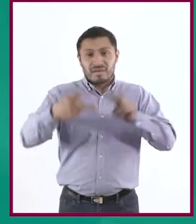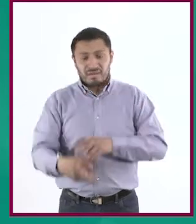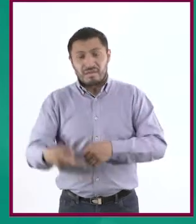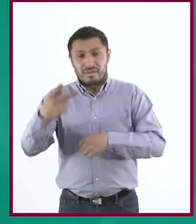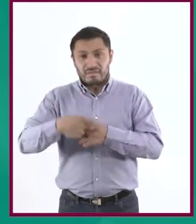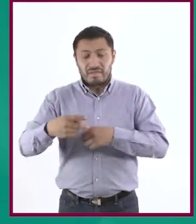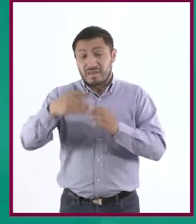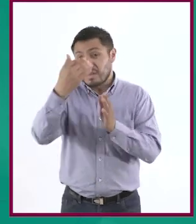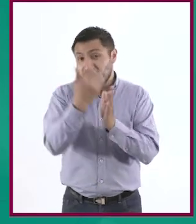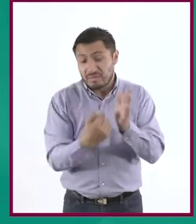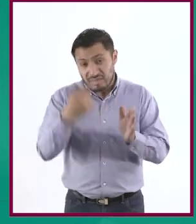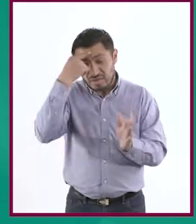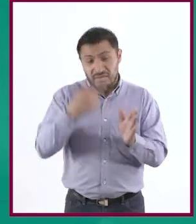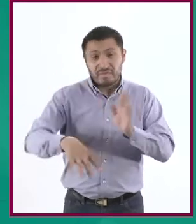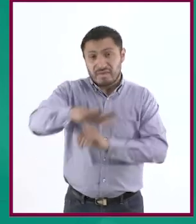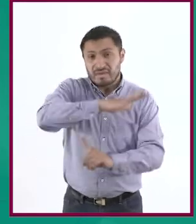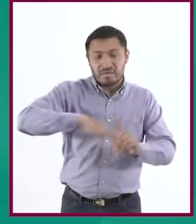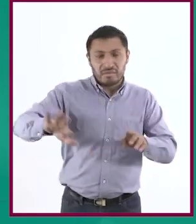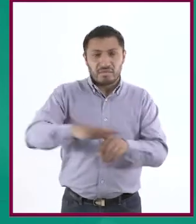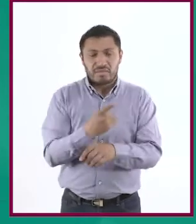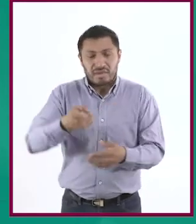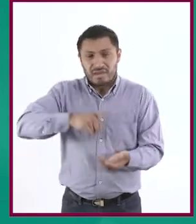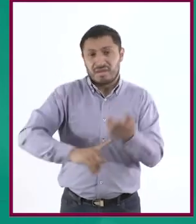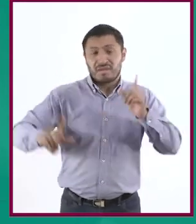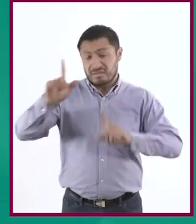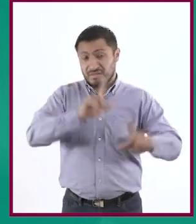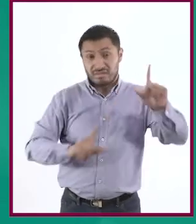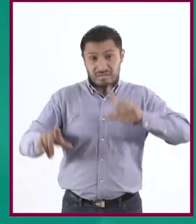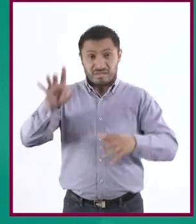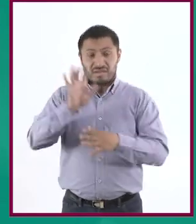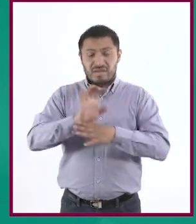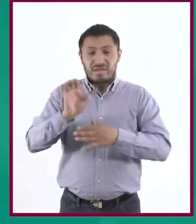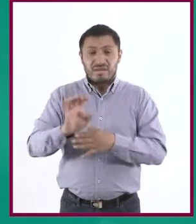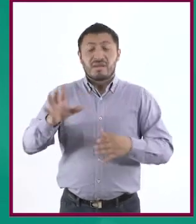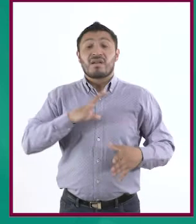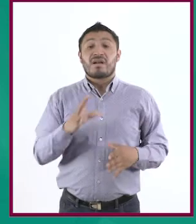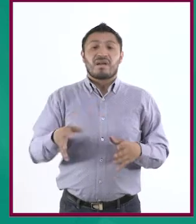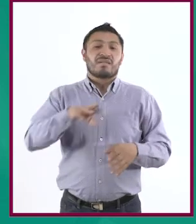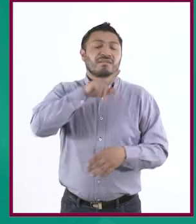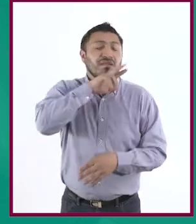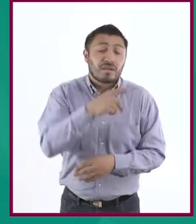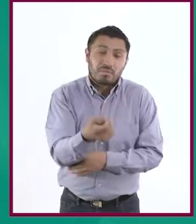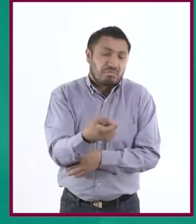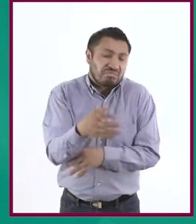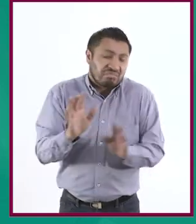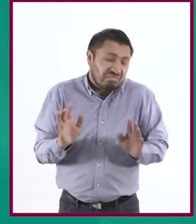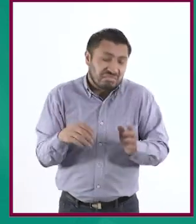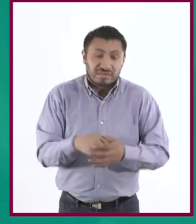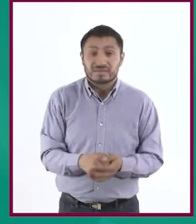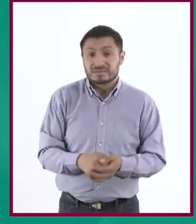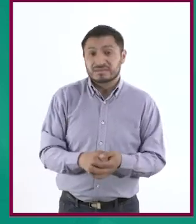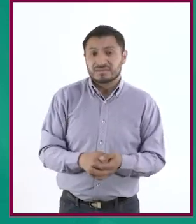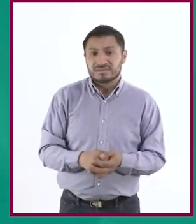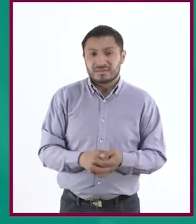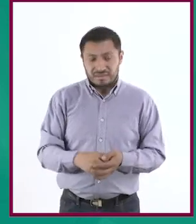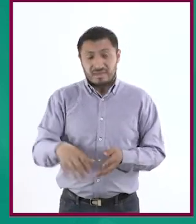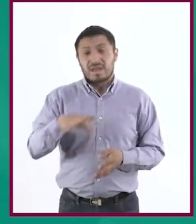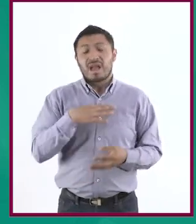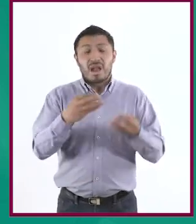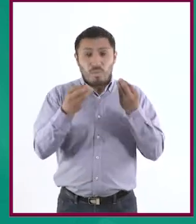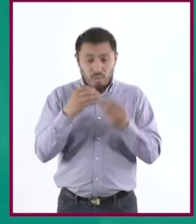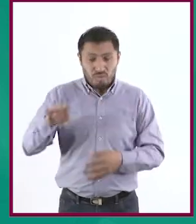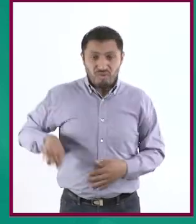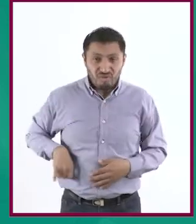para el medio ambiente porque se hacen en los laboratorios, pues hay menos preocupación. Entre que hay muchos